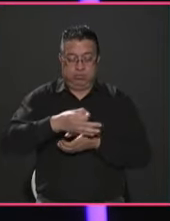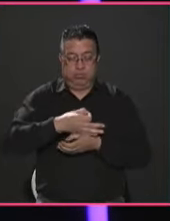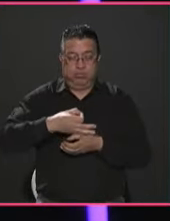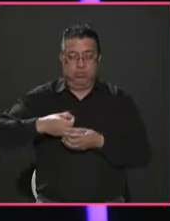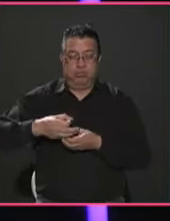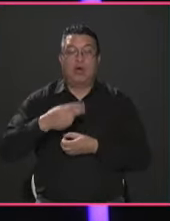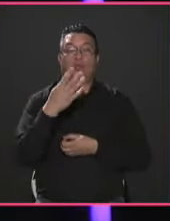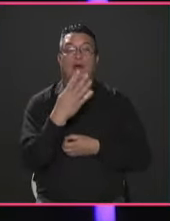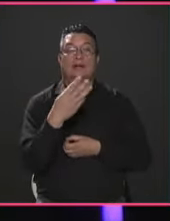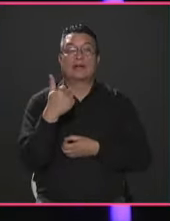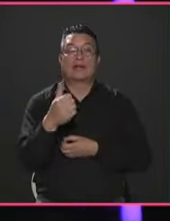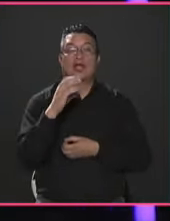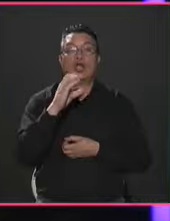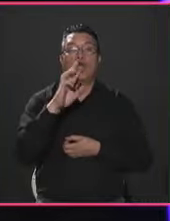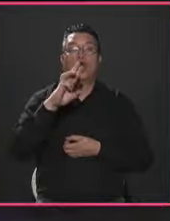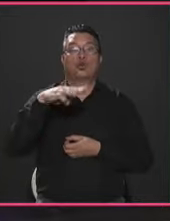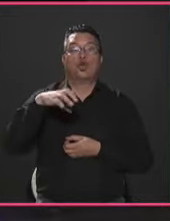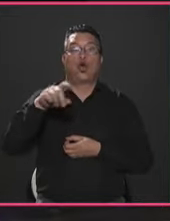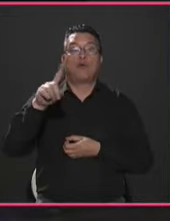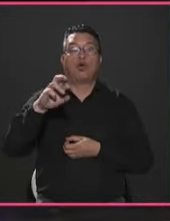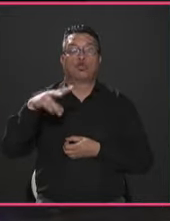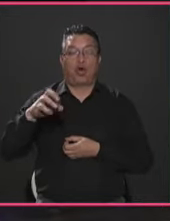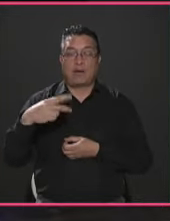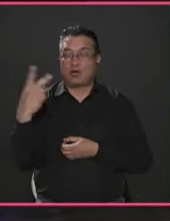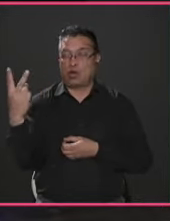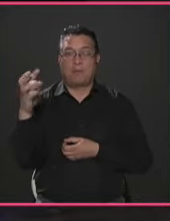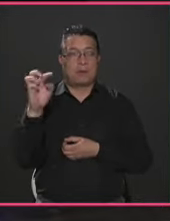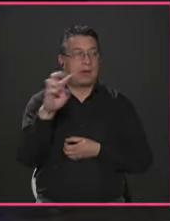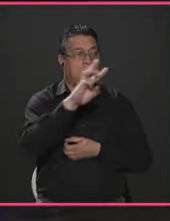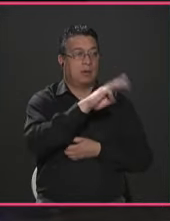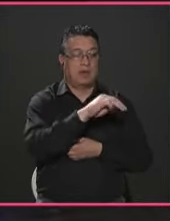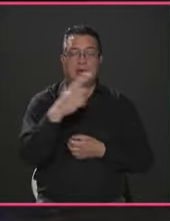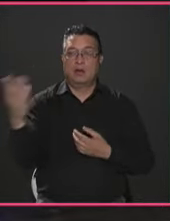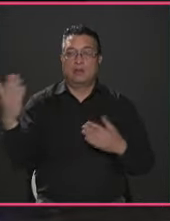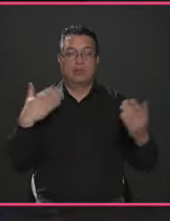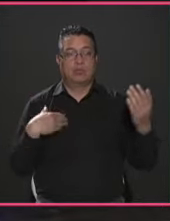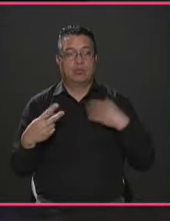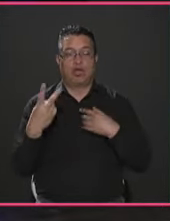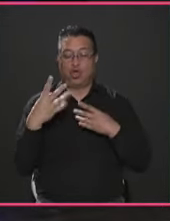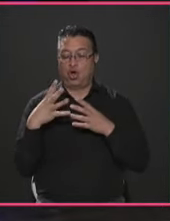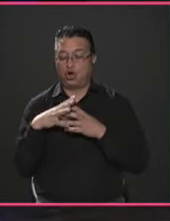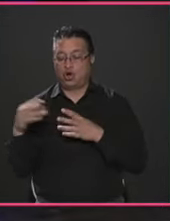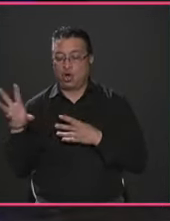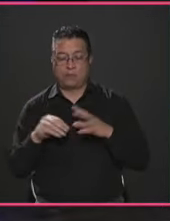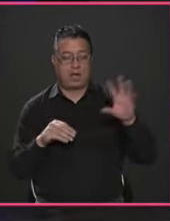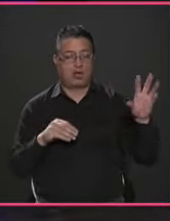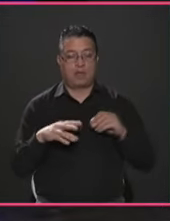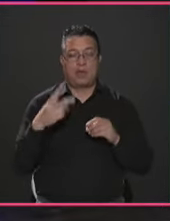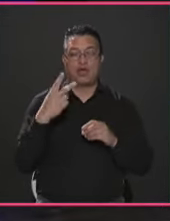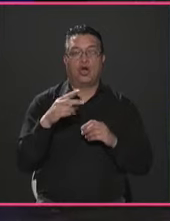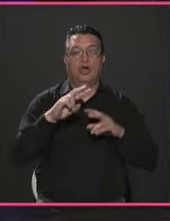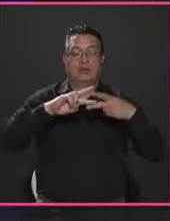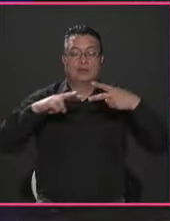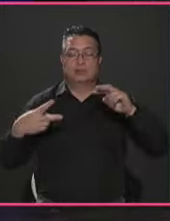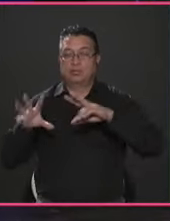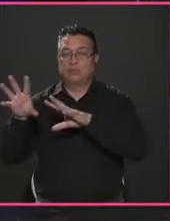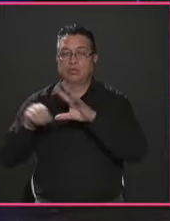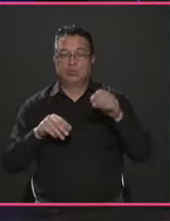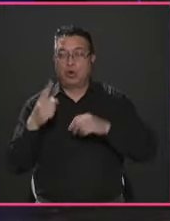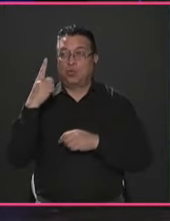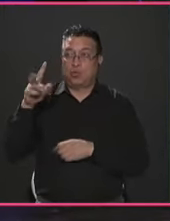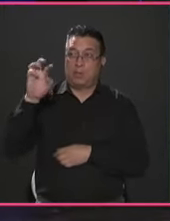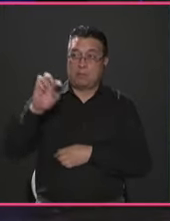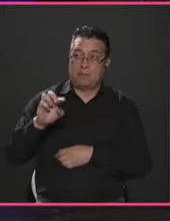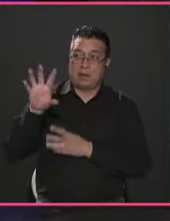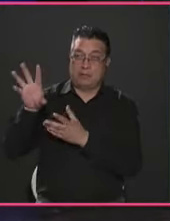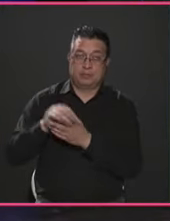cromosomas o sea en nuestra en nuestro cuerpo y genética tenemos para cada cromosoma dos copias y para cada Gen dos copias uno de origen paterno